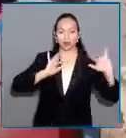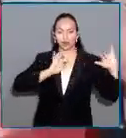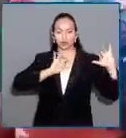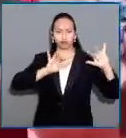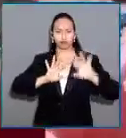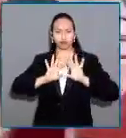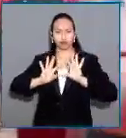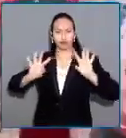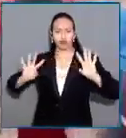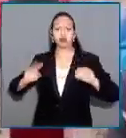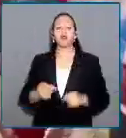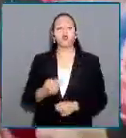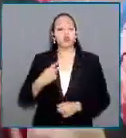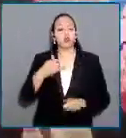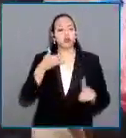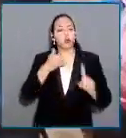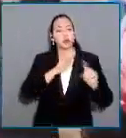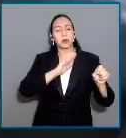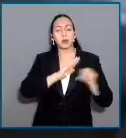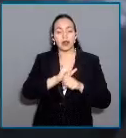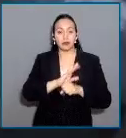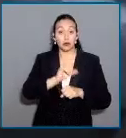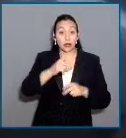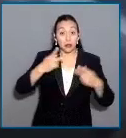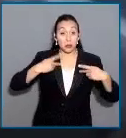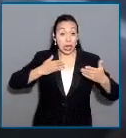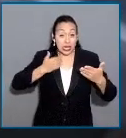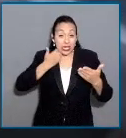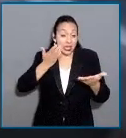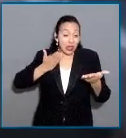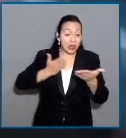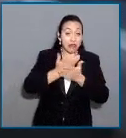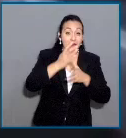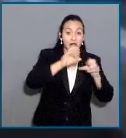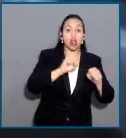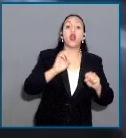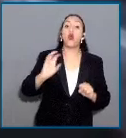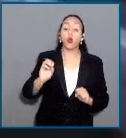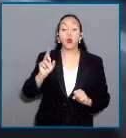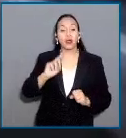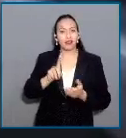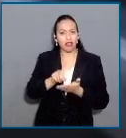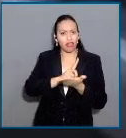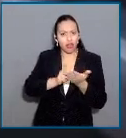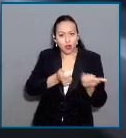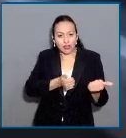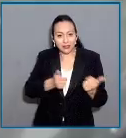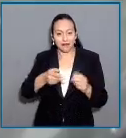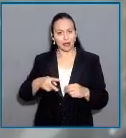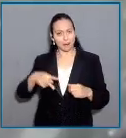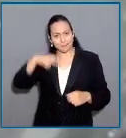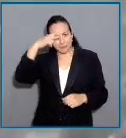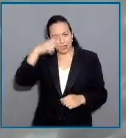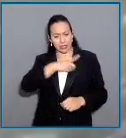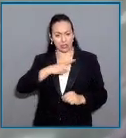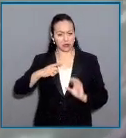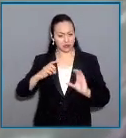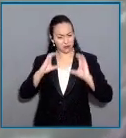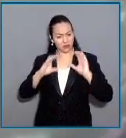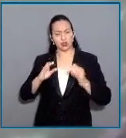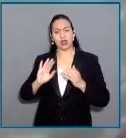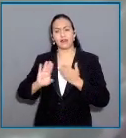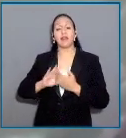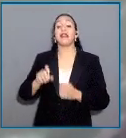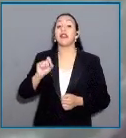detener la migración ilegal y el tráfico de fentanilo. Por su parte, Estados Unidos se comprometió a frenar el tráfico de armas de